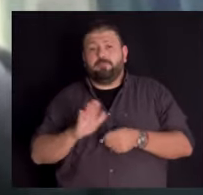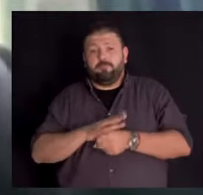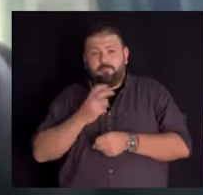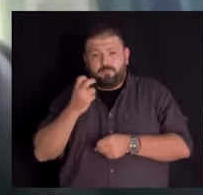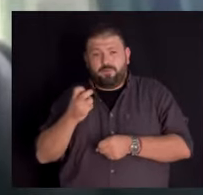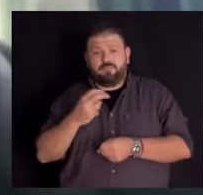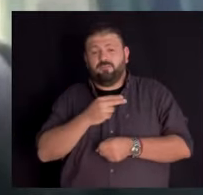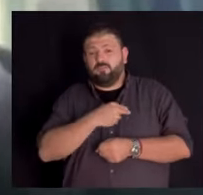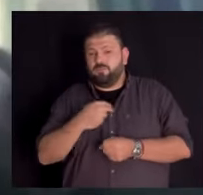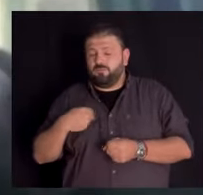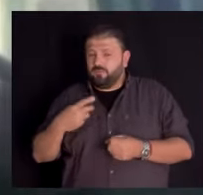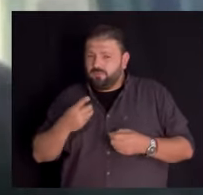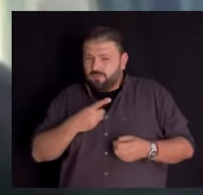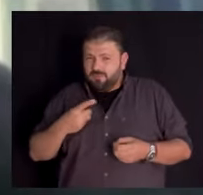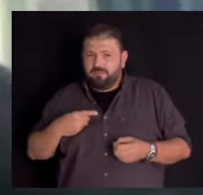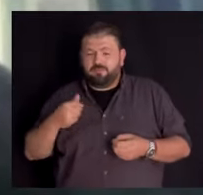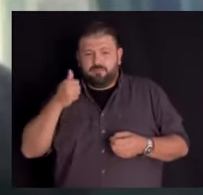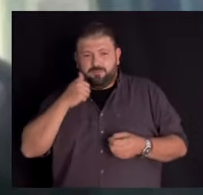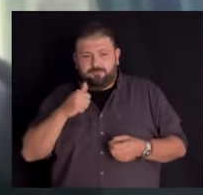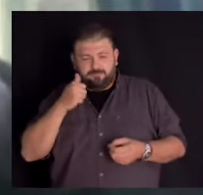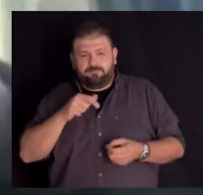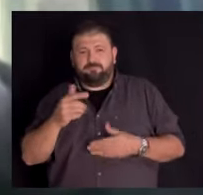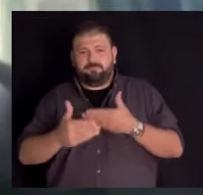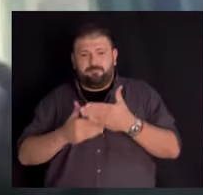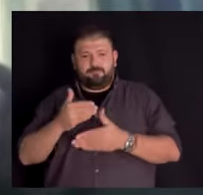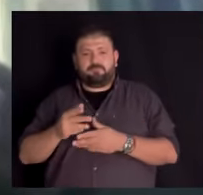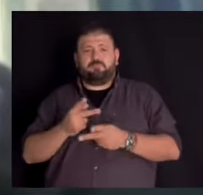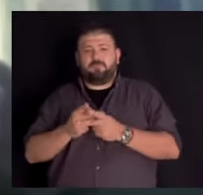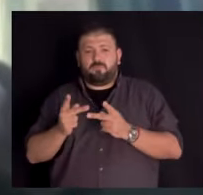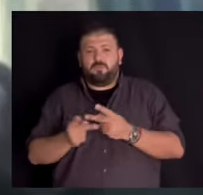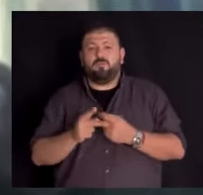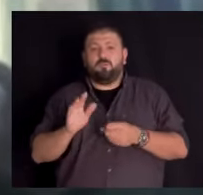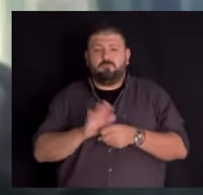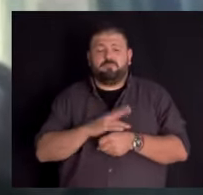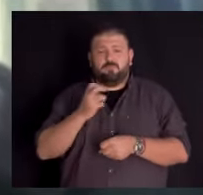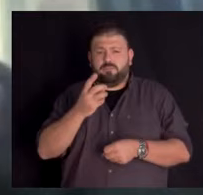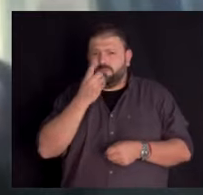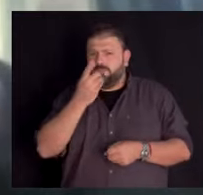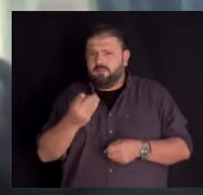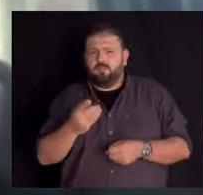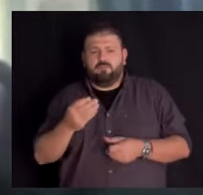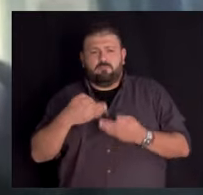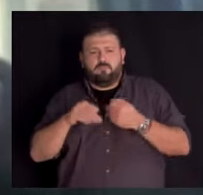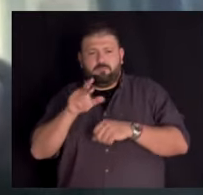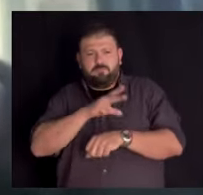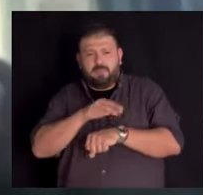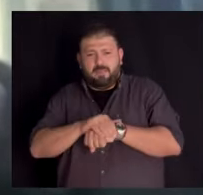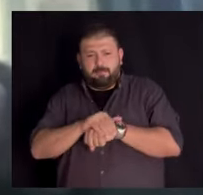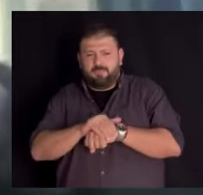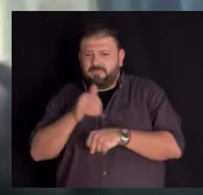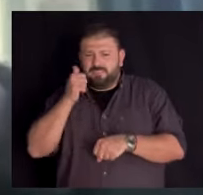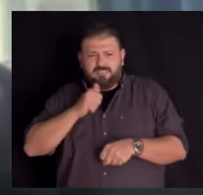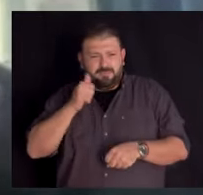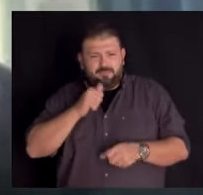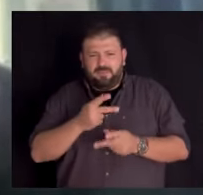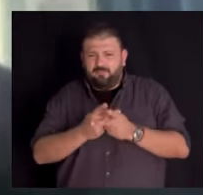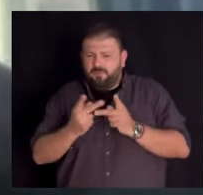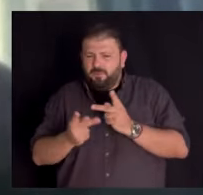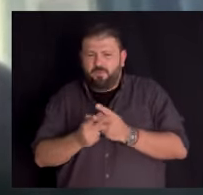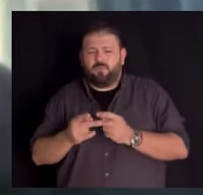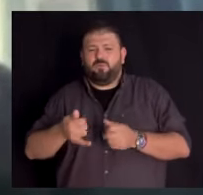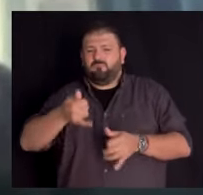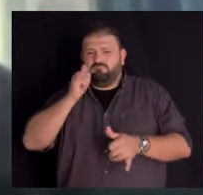tener productos. Y ahorita lo mencionaba mi amigo, el ingeniero Beto, ¿no? Necesitamos tomar mucho producto para estar